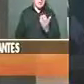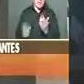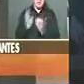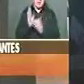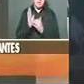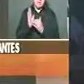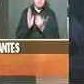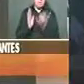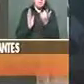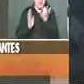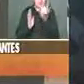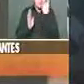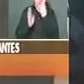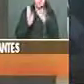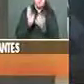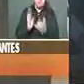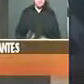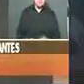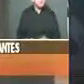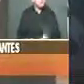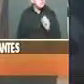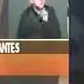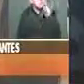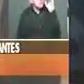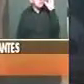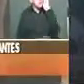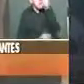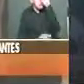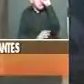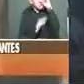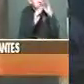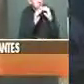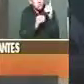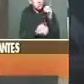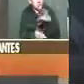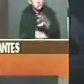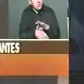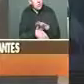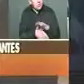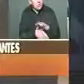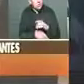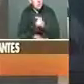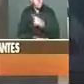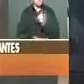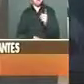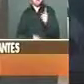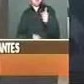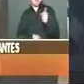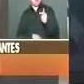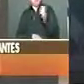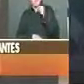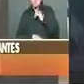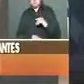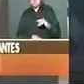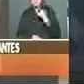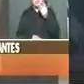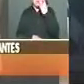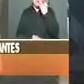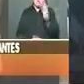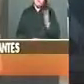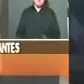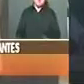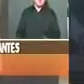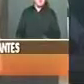llevar a una violencia mucho mayor. ¿Dirá algún colombiano que no está de acuerdo con su posición, doctor Álvaro Hernán Prada, que con ese panorama nefasto,